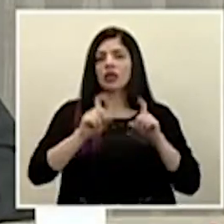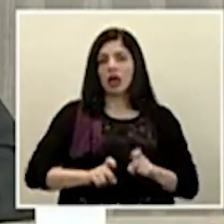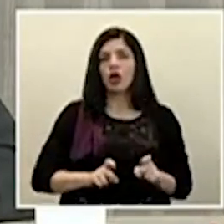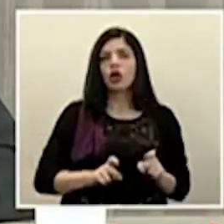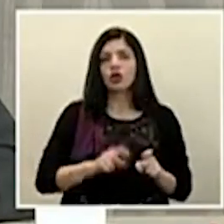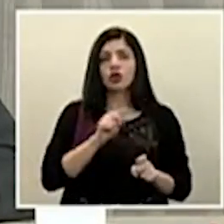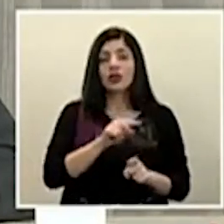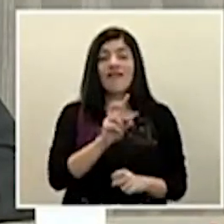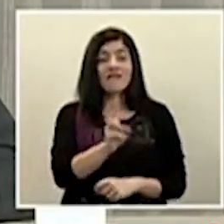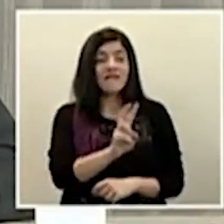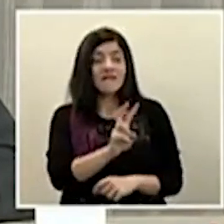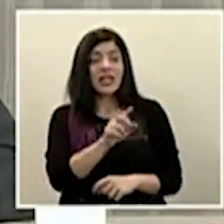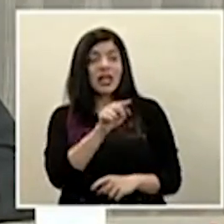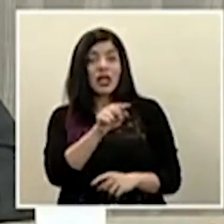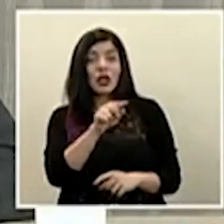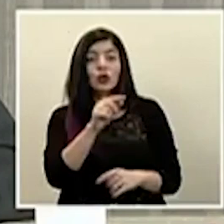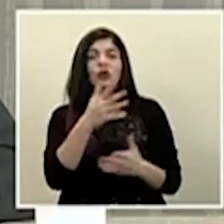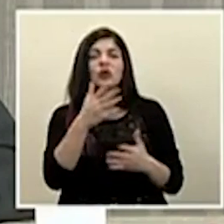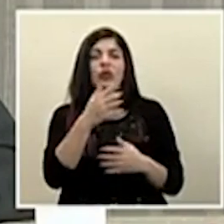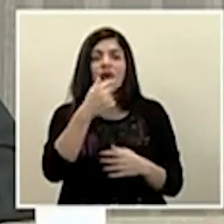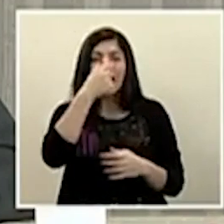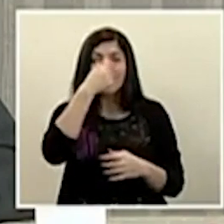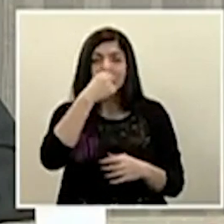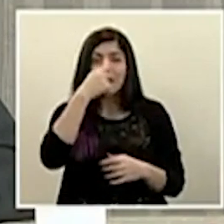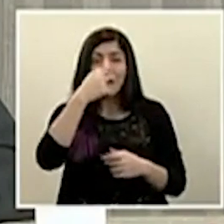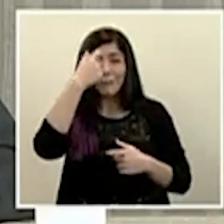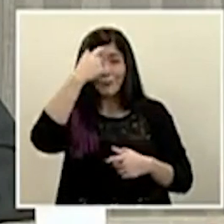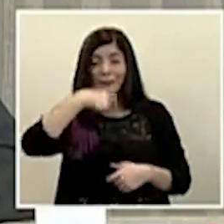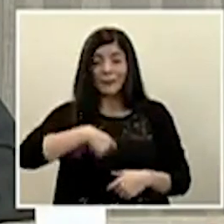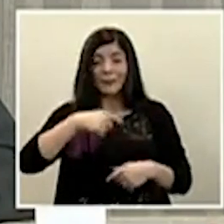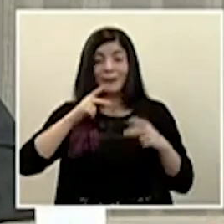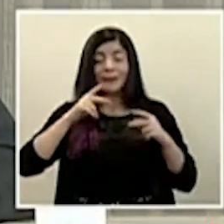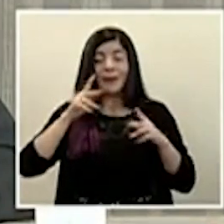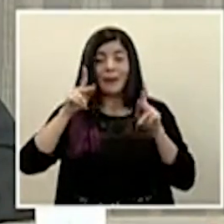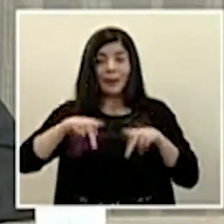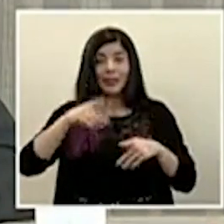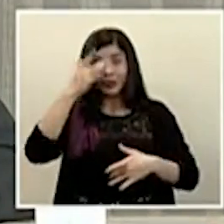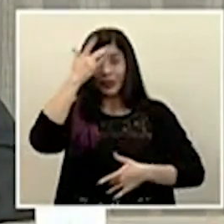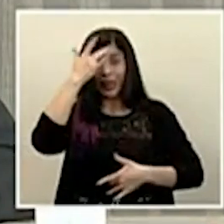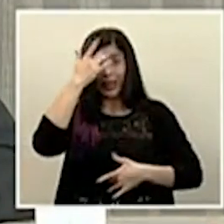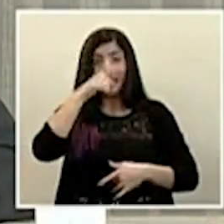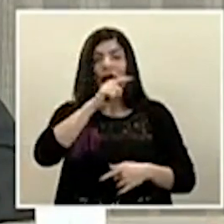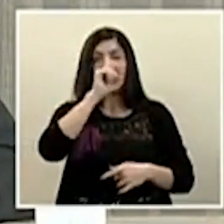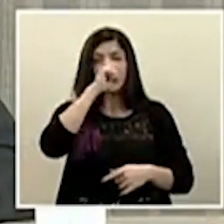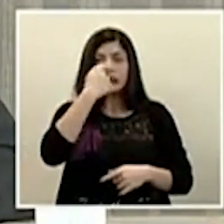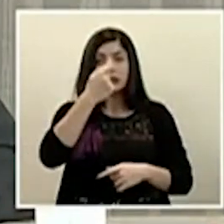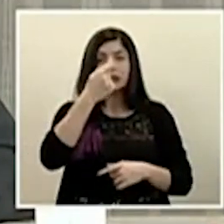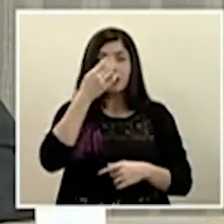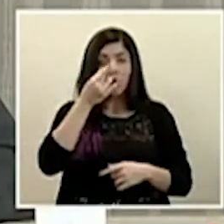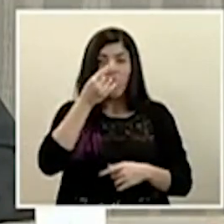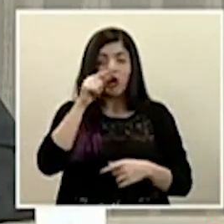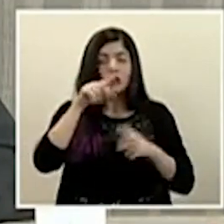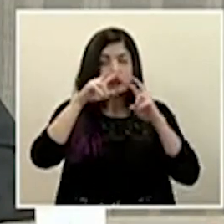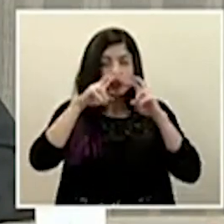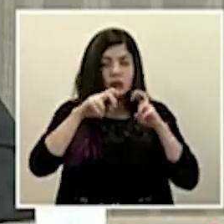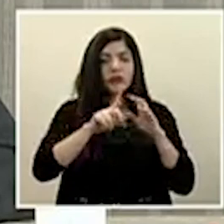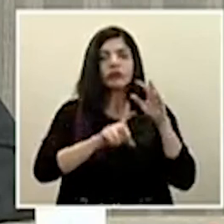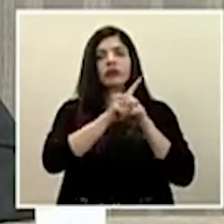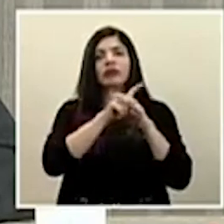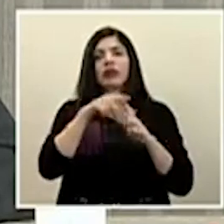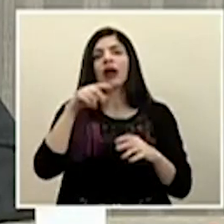directamente el virus en las secreciones de los pacientes. Esas PCR son las pruebas